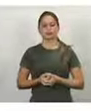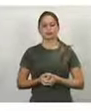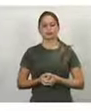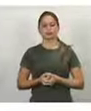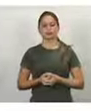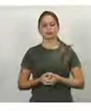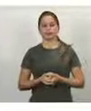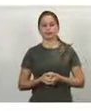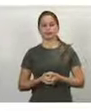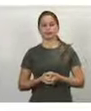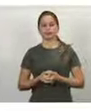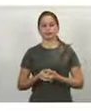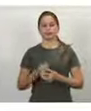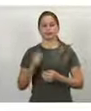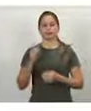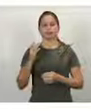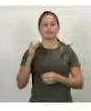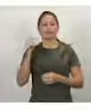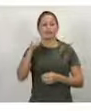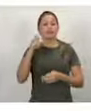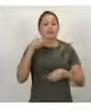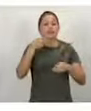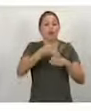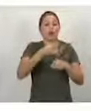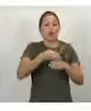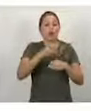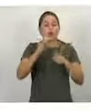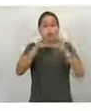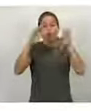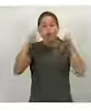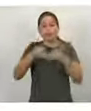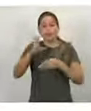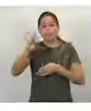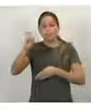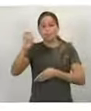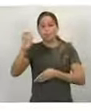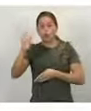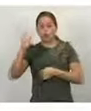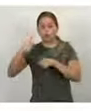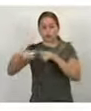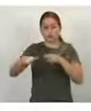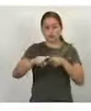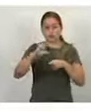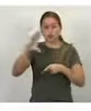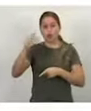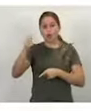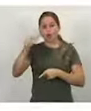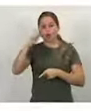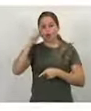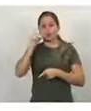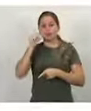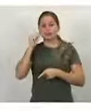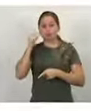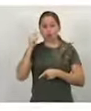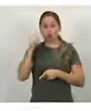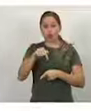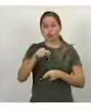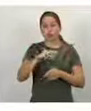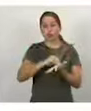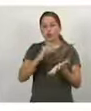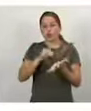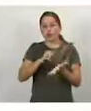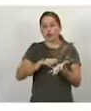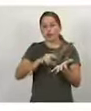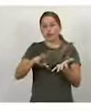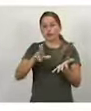Asalto a los cuarteles Moncada y Carlos Manuel de Céspedes, ocurrido en Bayamo